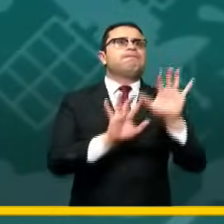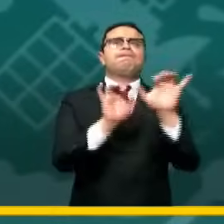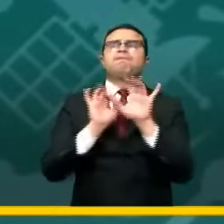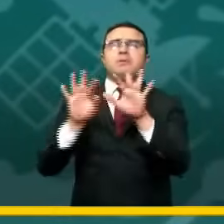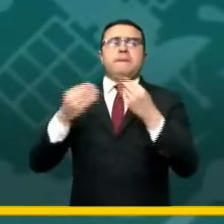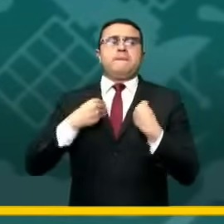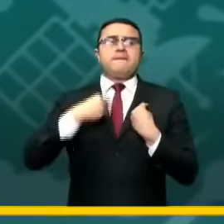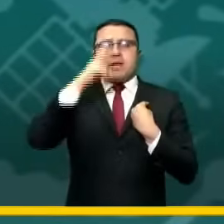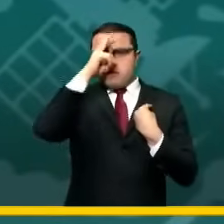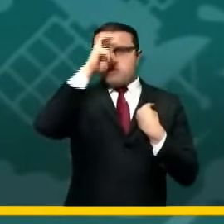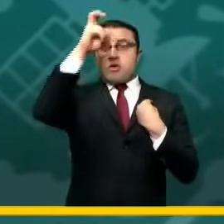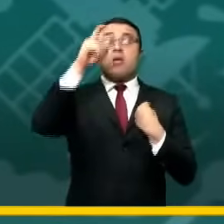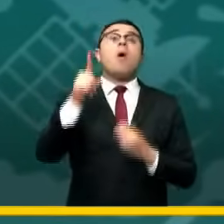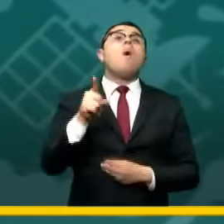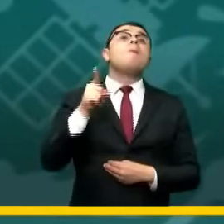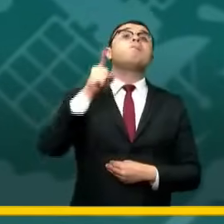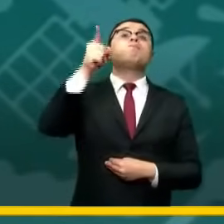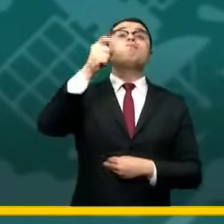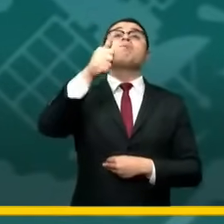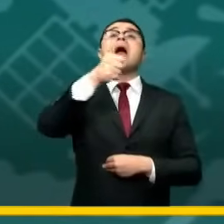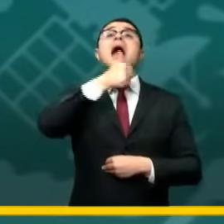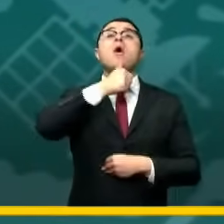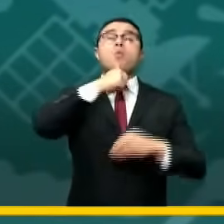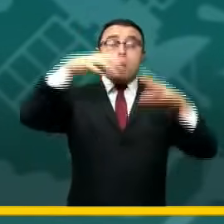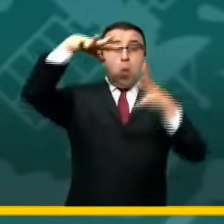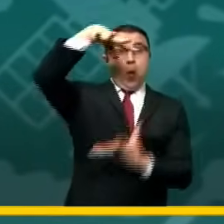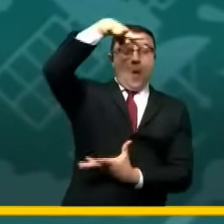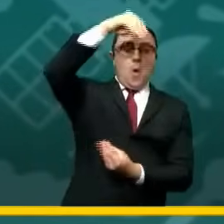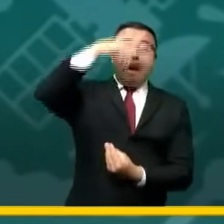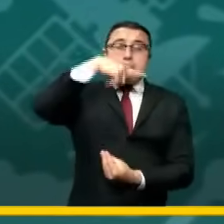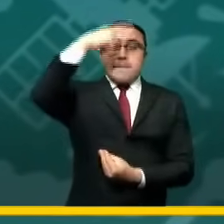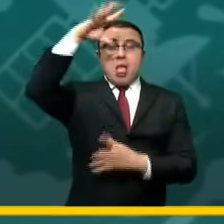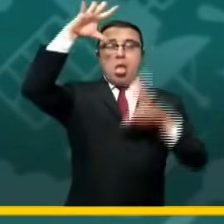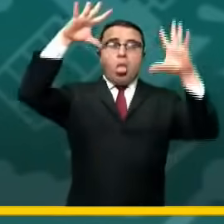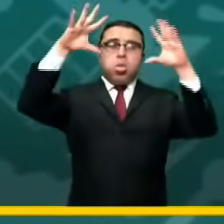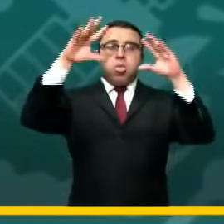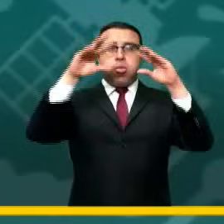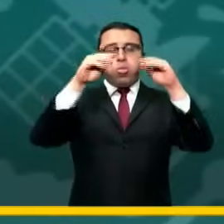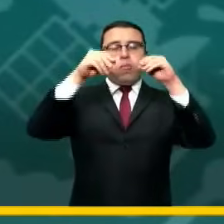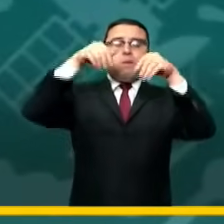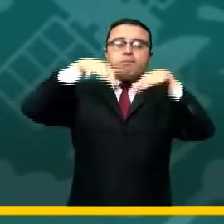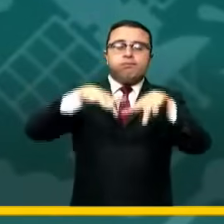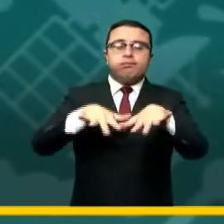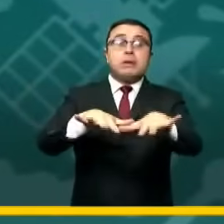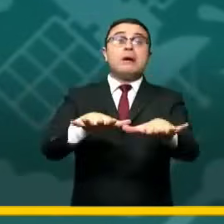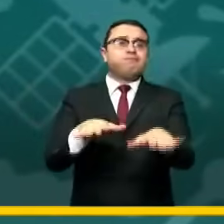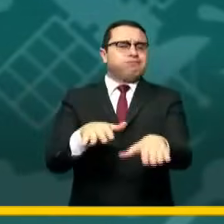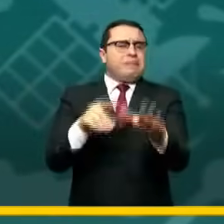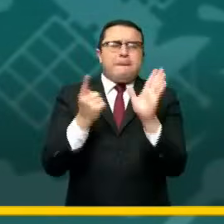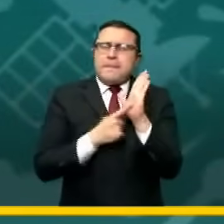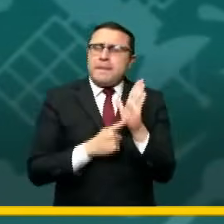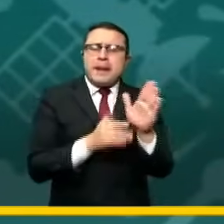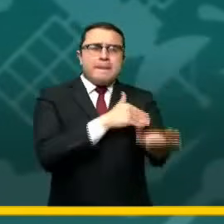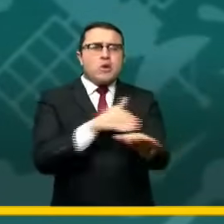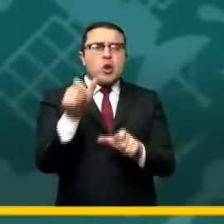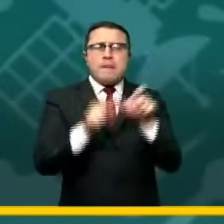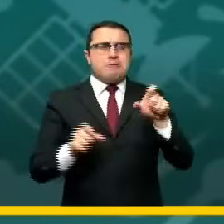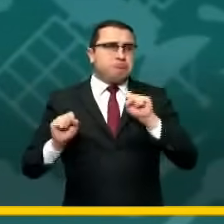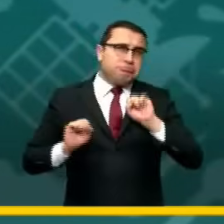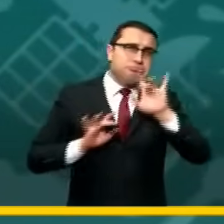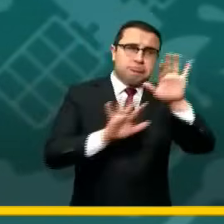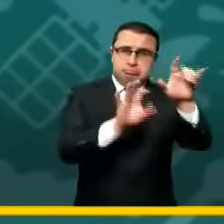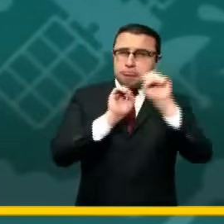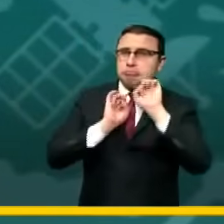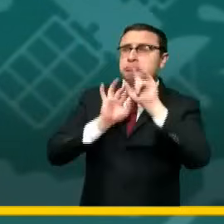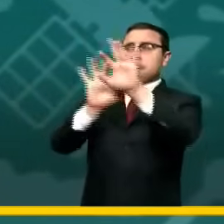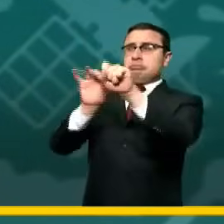donde los deshielos permitirán el agua dulce. El éxodo será de miles de millones. Este